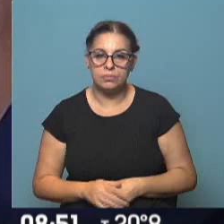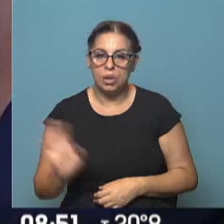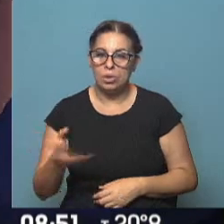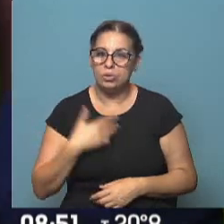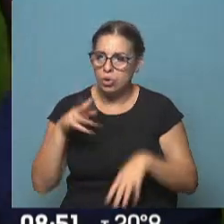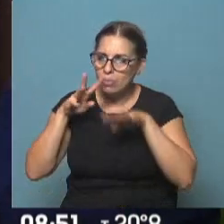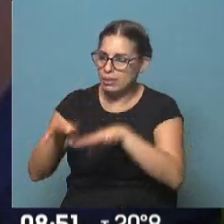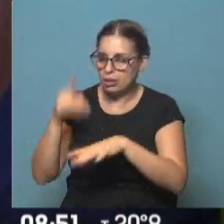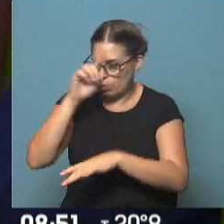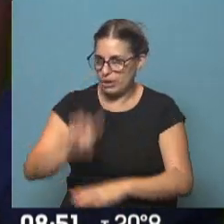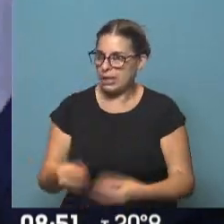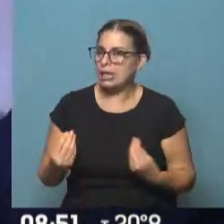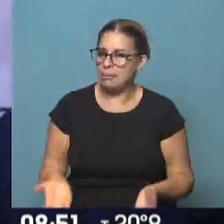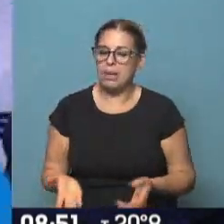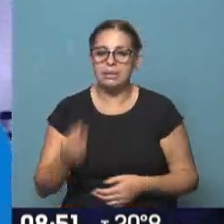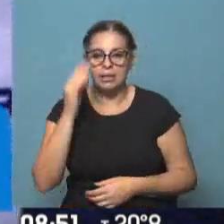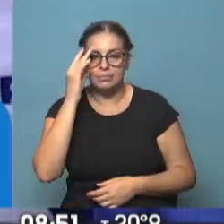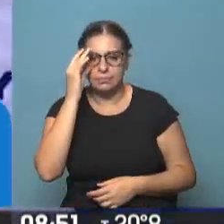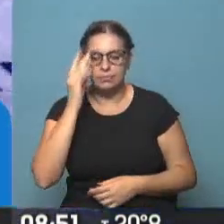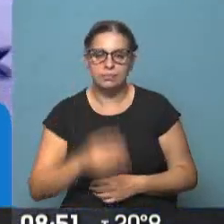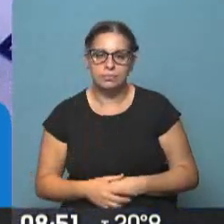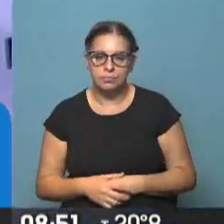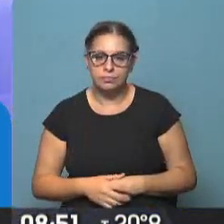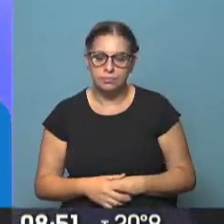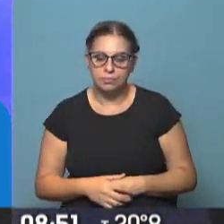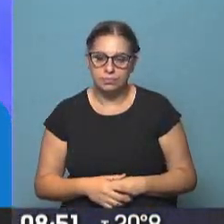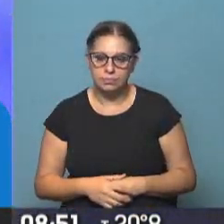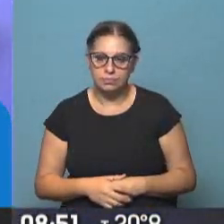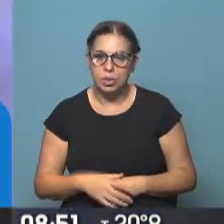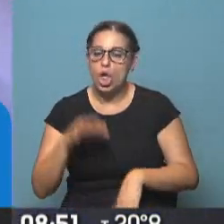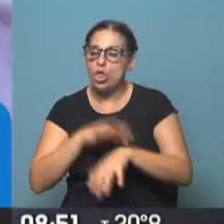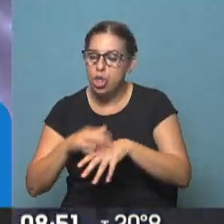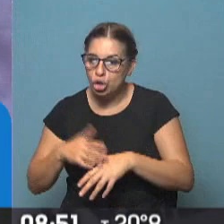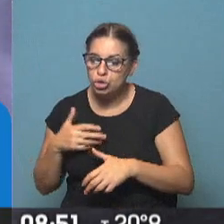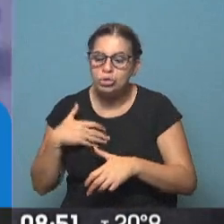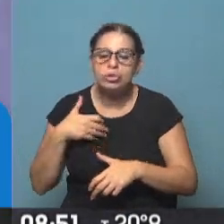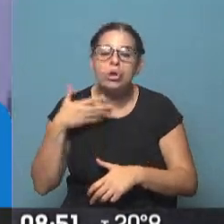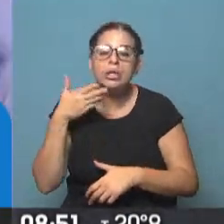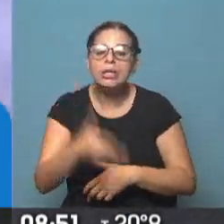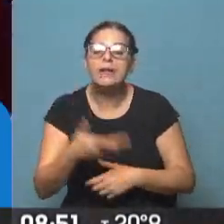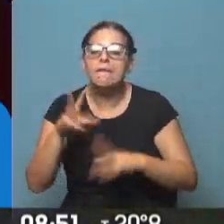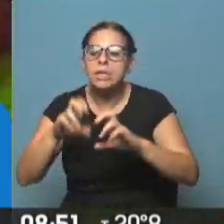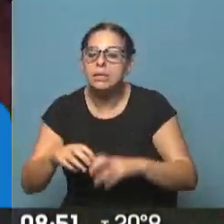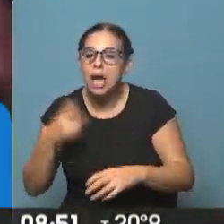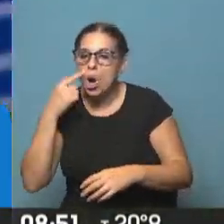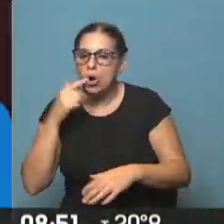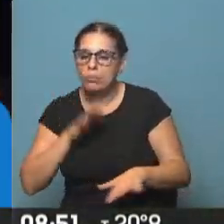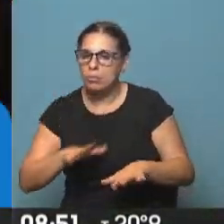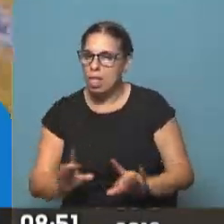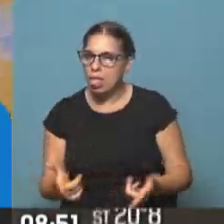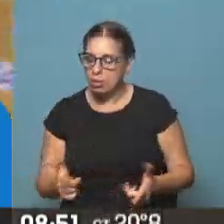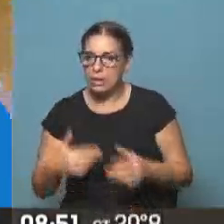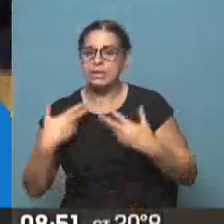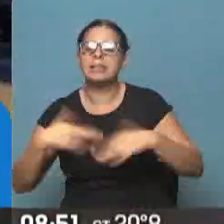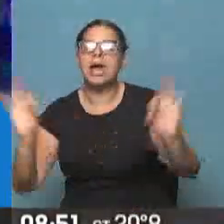miraron sin poder creer lo que estaba pasando. Bueno, se acercaron los médicos, evaluaron que Peralta no se movía, pero por suerte,